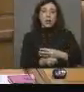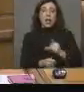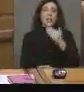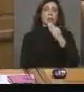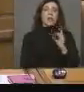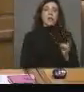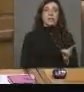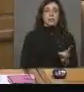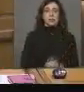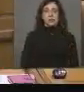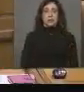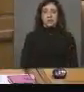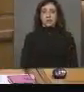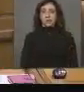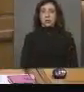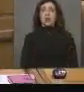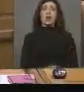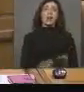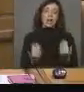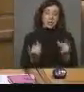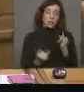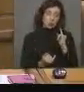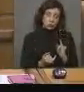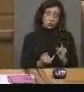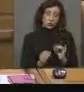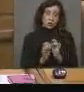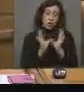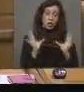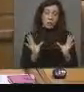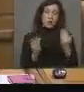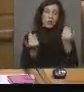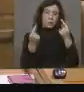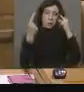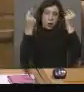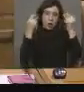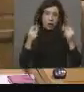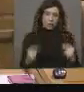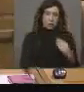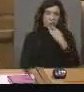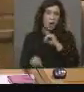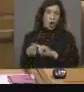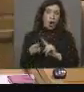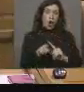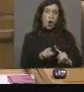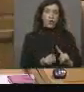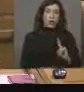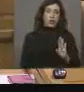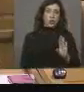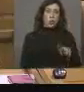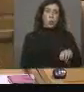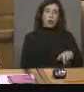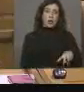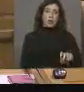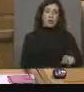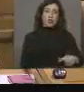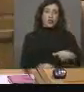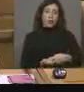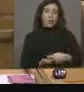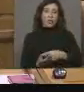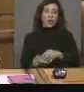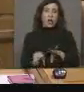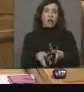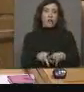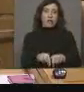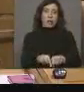descapacitados. No cabe duda que lo necesitamos. Necesitamos revisar también otras subvenciones que hay dentro del contexto de la familia